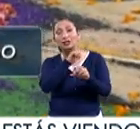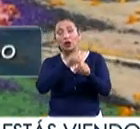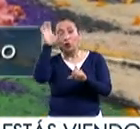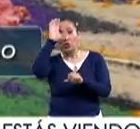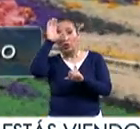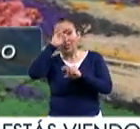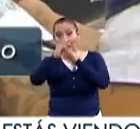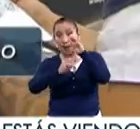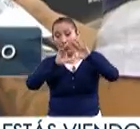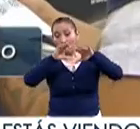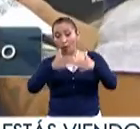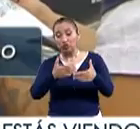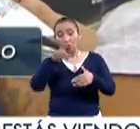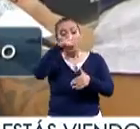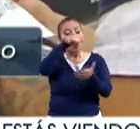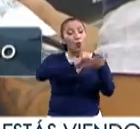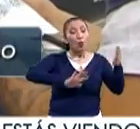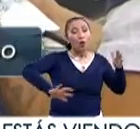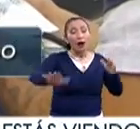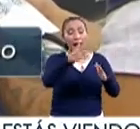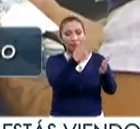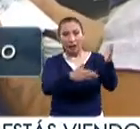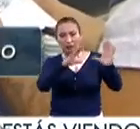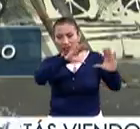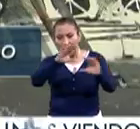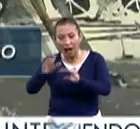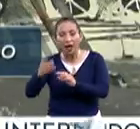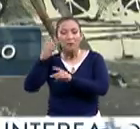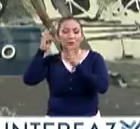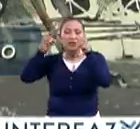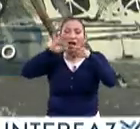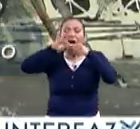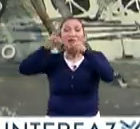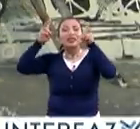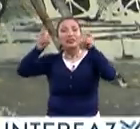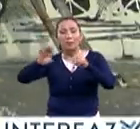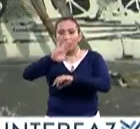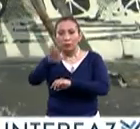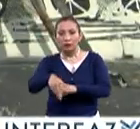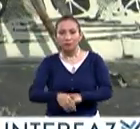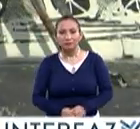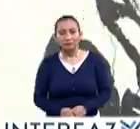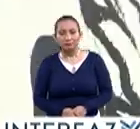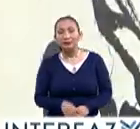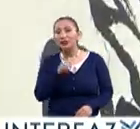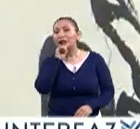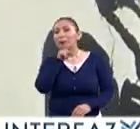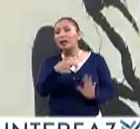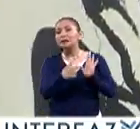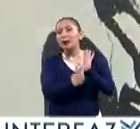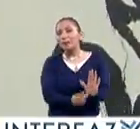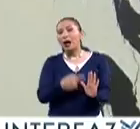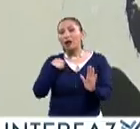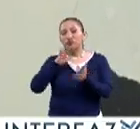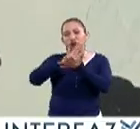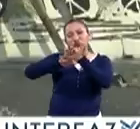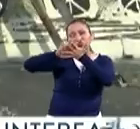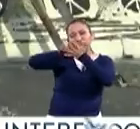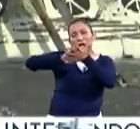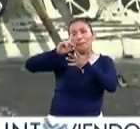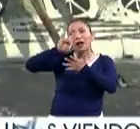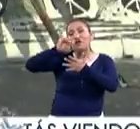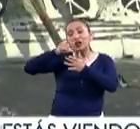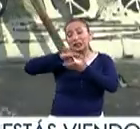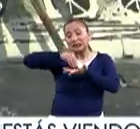las Culturas del Mundo, espacio donde se darán talleres y visitas guiadas con el tema de la muerte. Además, se presentará el performance Desde